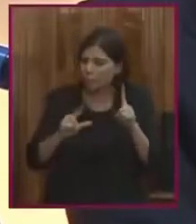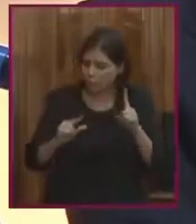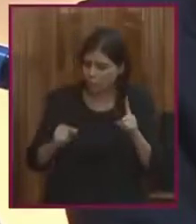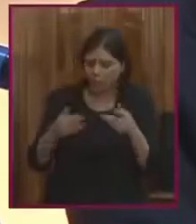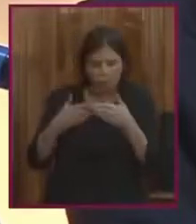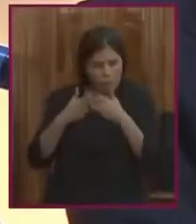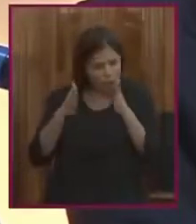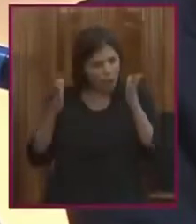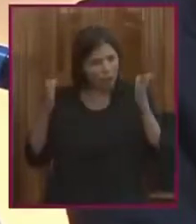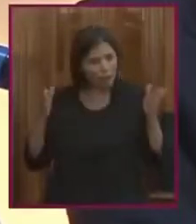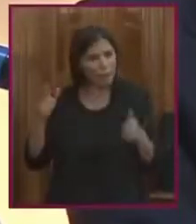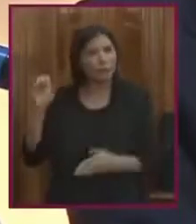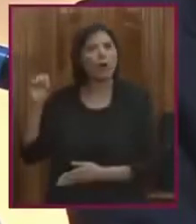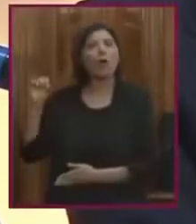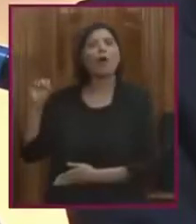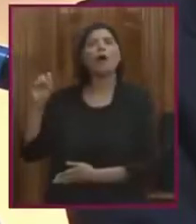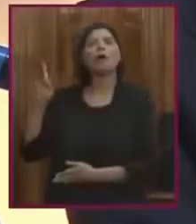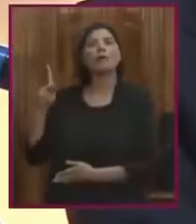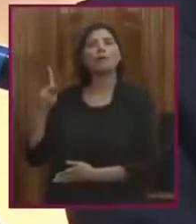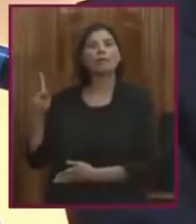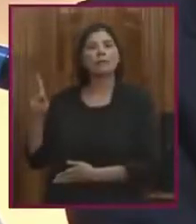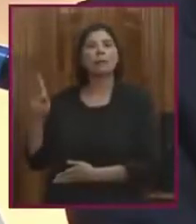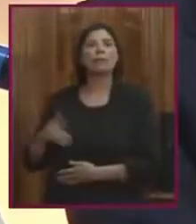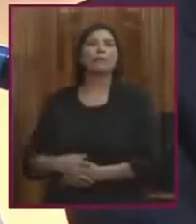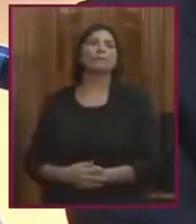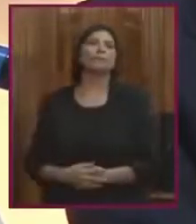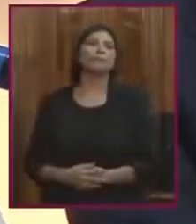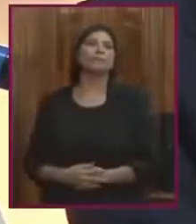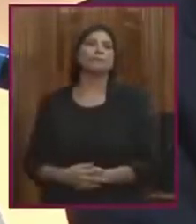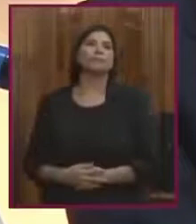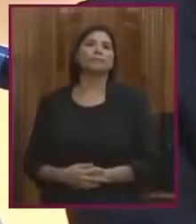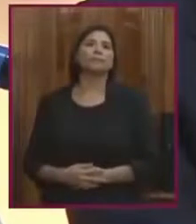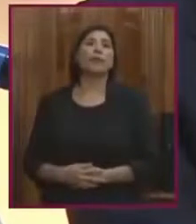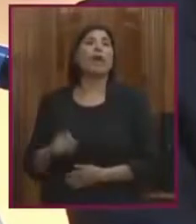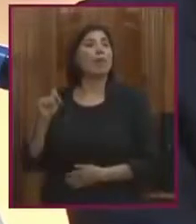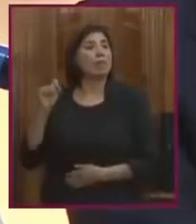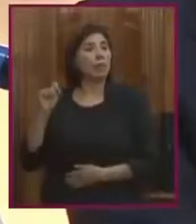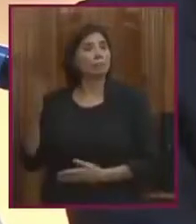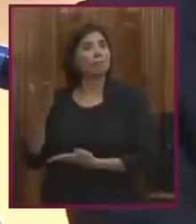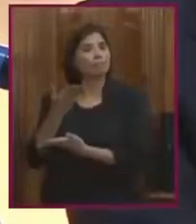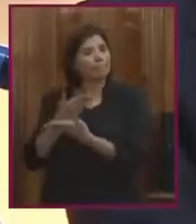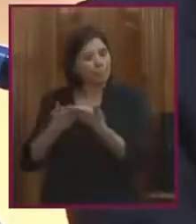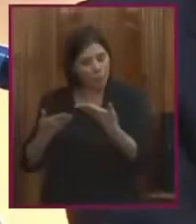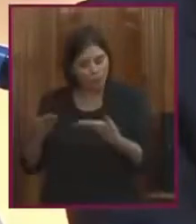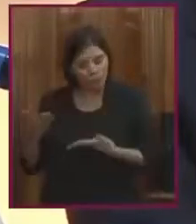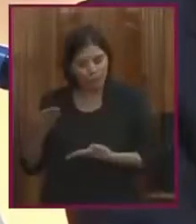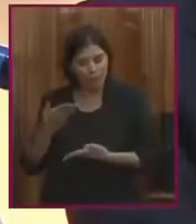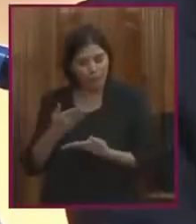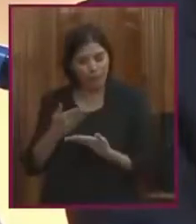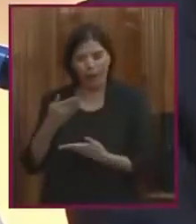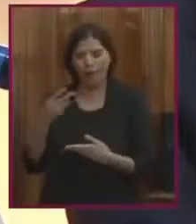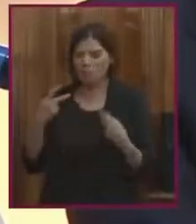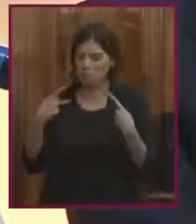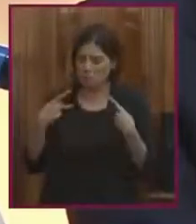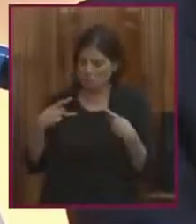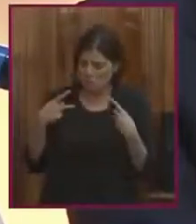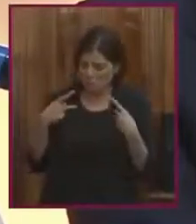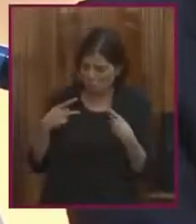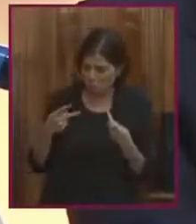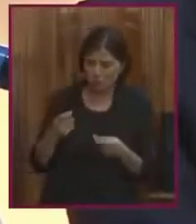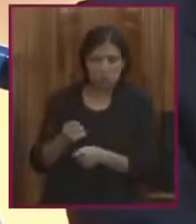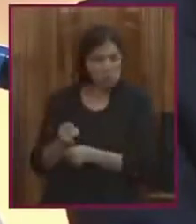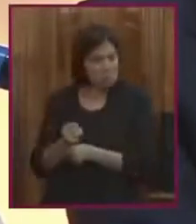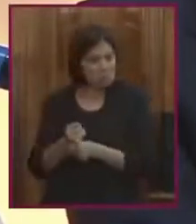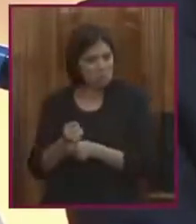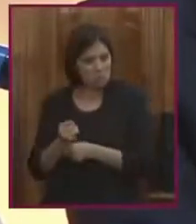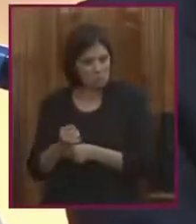Secretaría de Educación Pública, precisamente con la comunidad académica a propósito de la